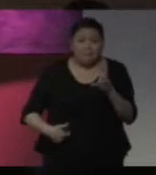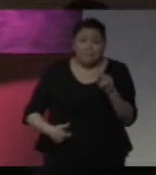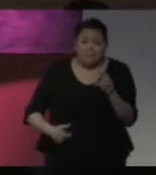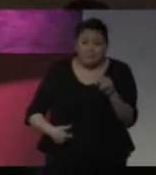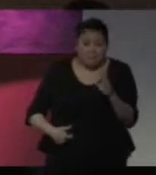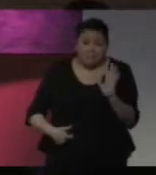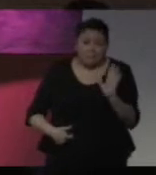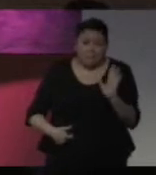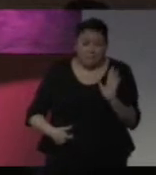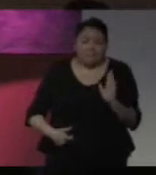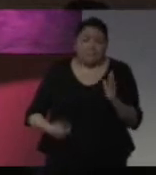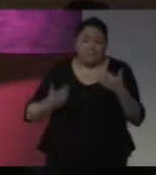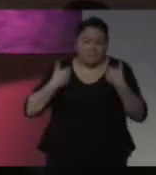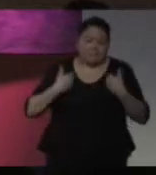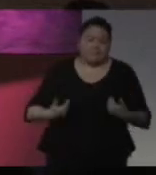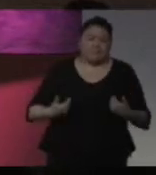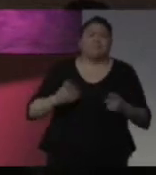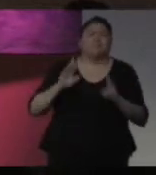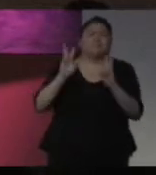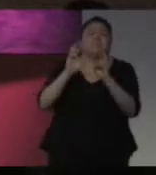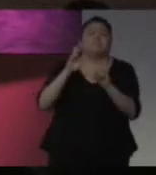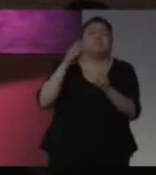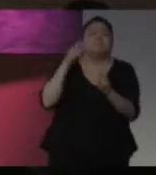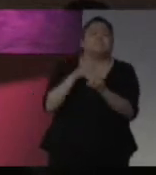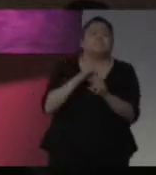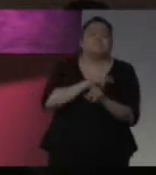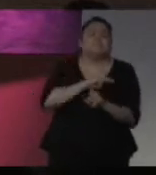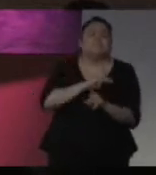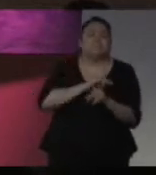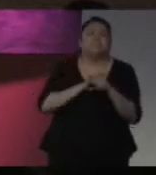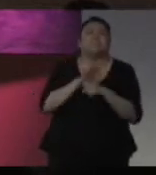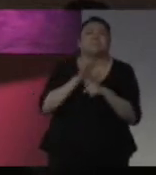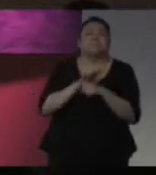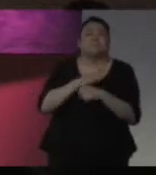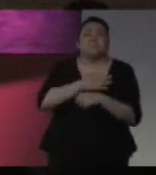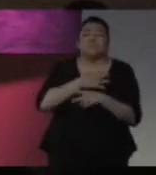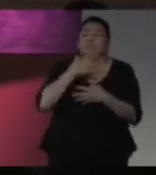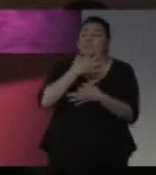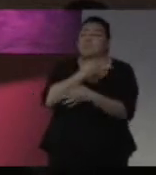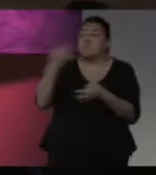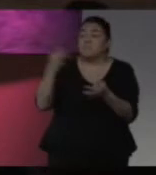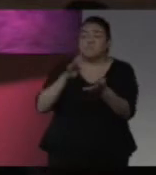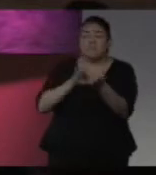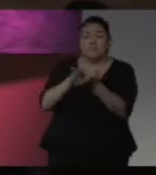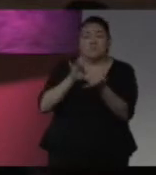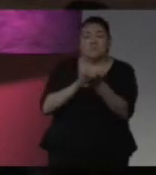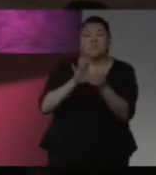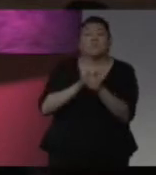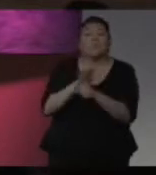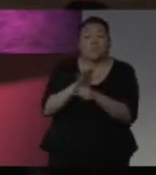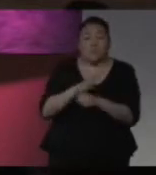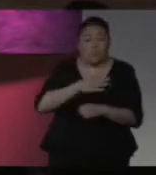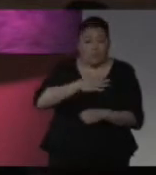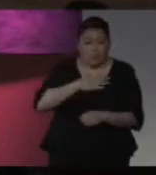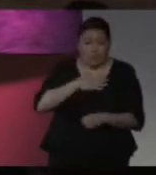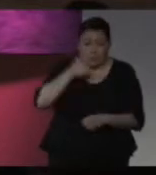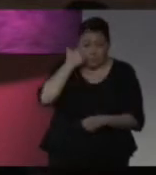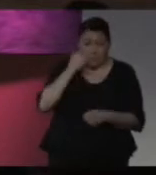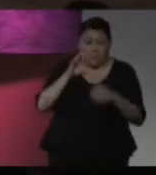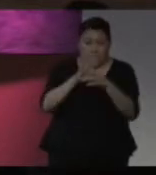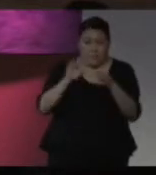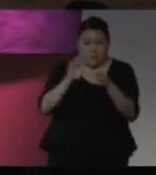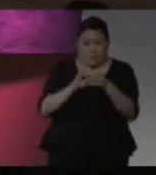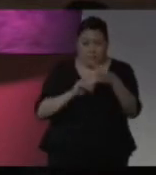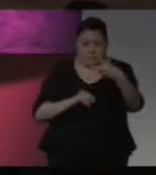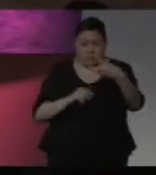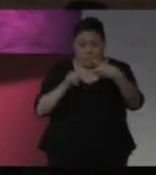muy claramente desde dónde estoy hablando, mi lugar de enunciación. Voy a tocar dos puntos